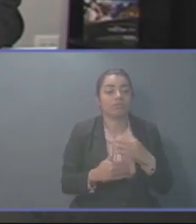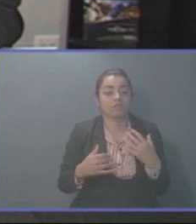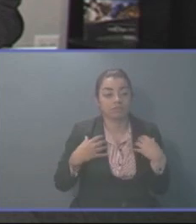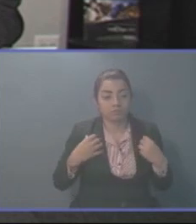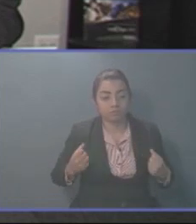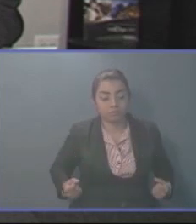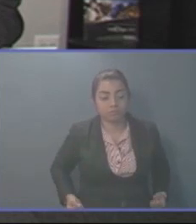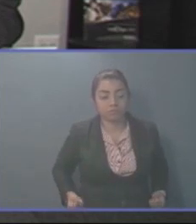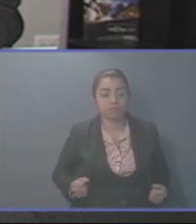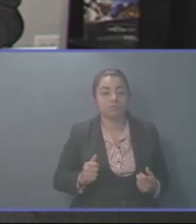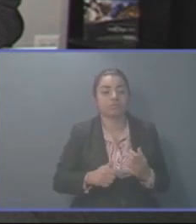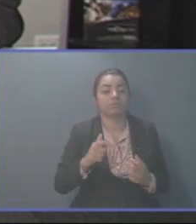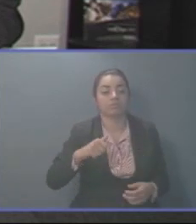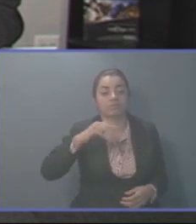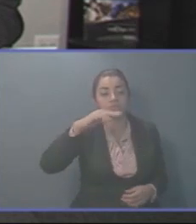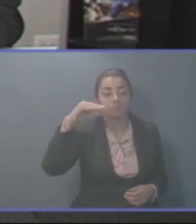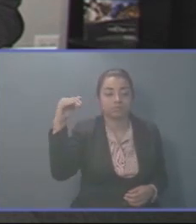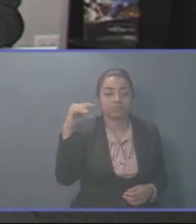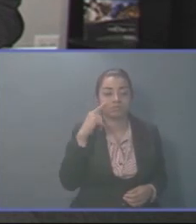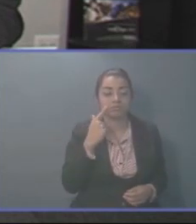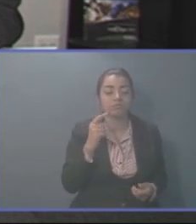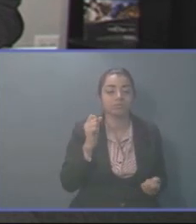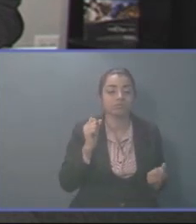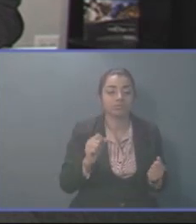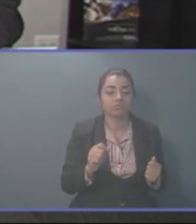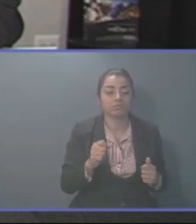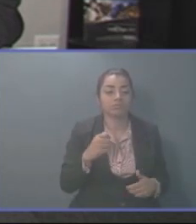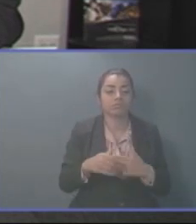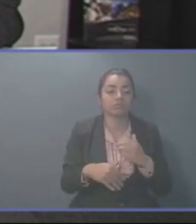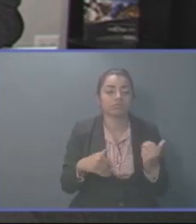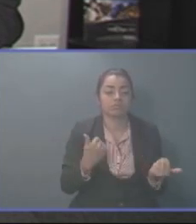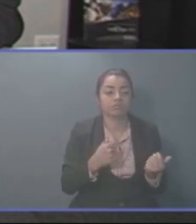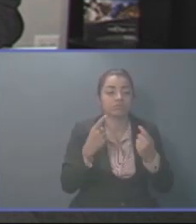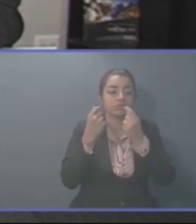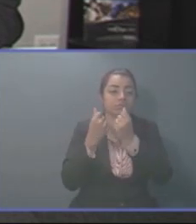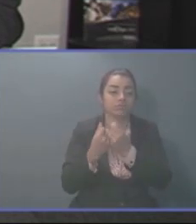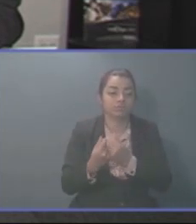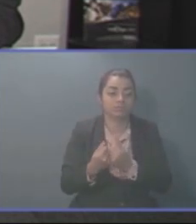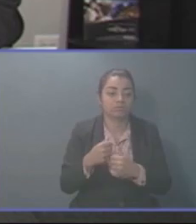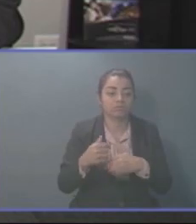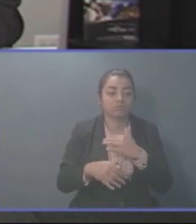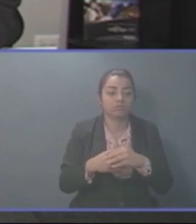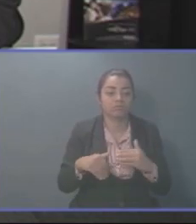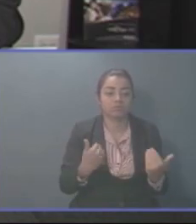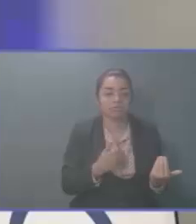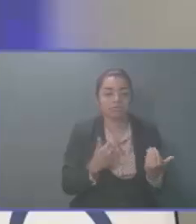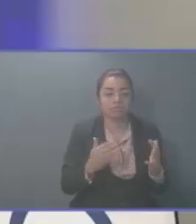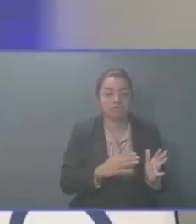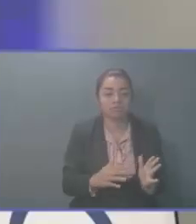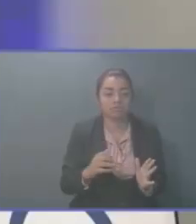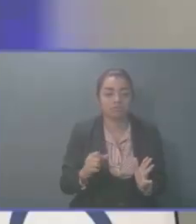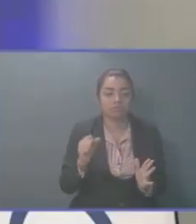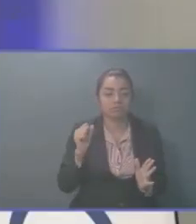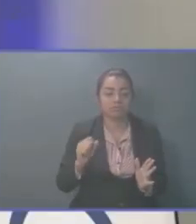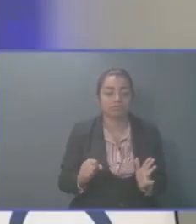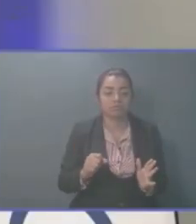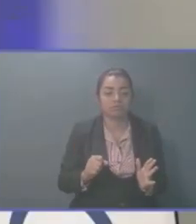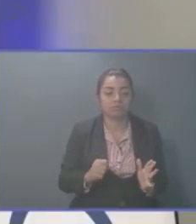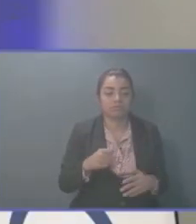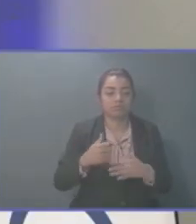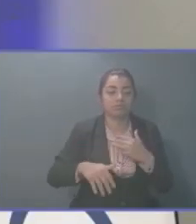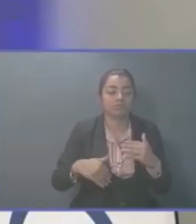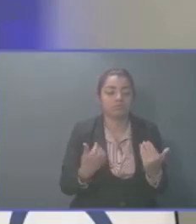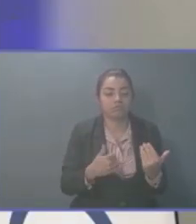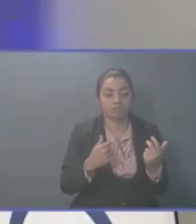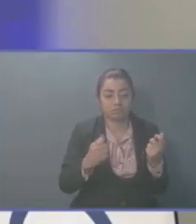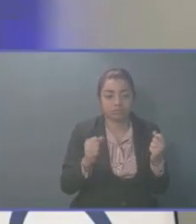el Presidente de la República, puede pedir reasignaciones presupuestarias. Tiene la suficiente disponibilidad si